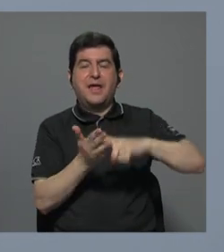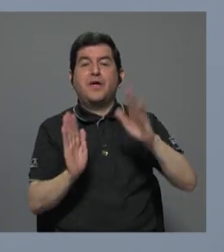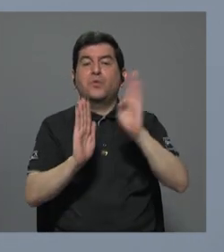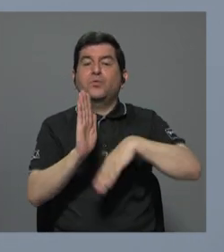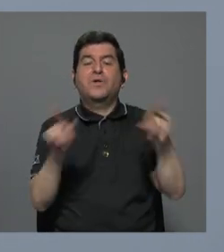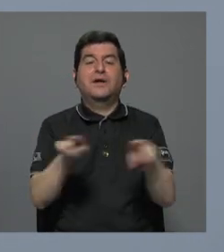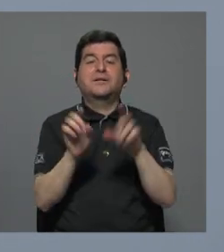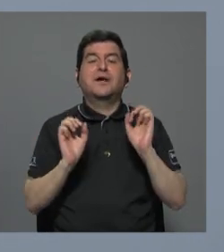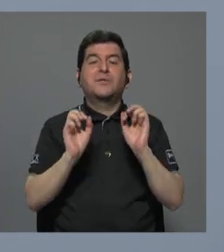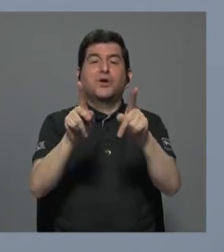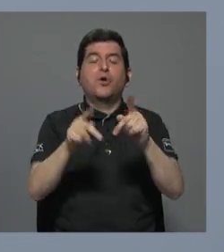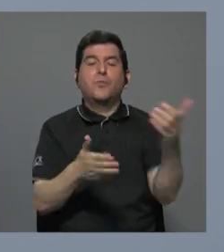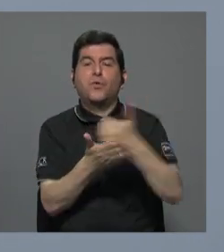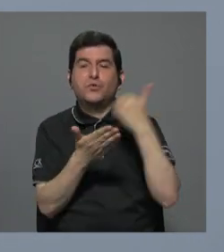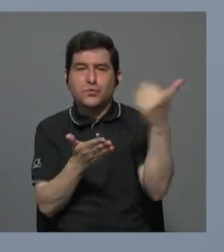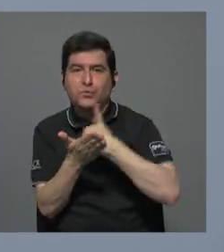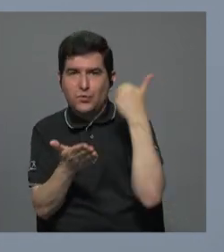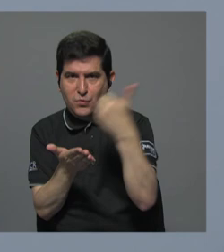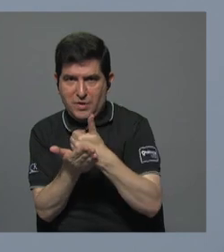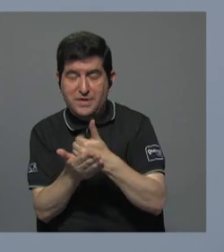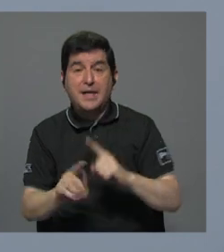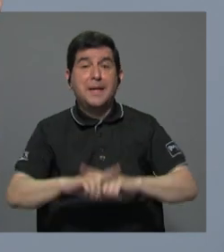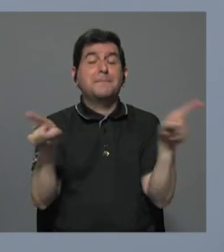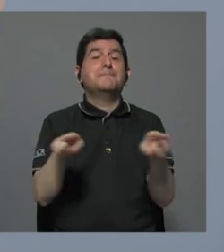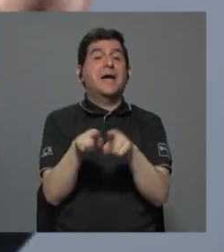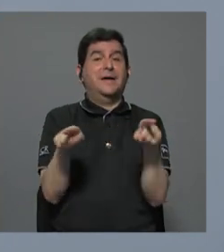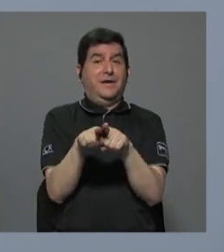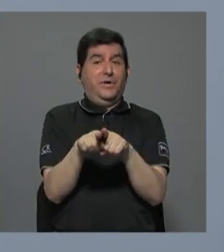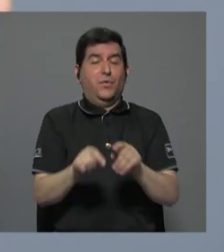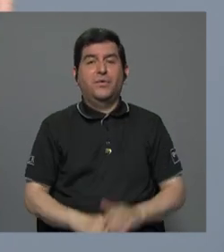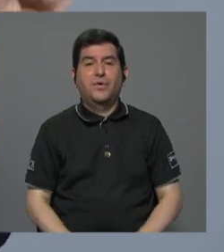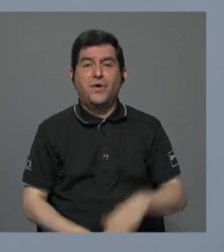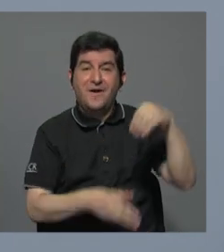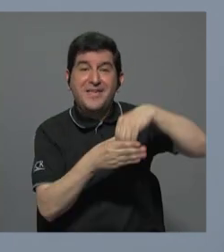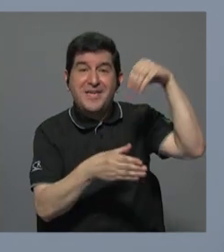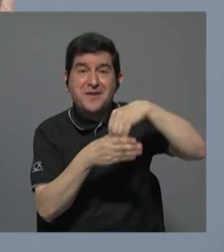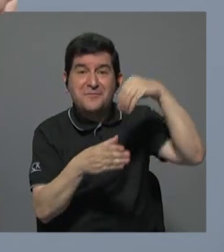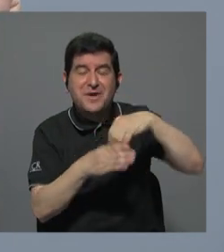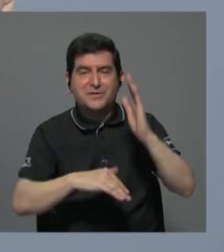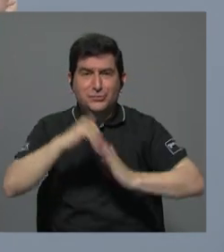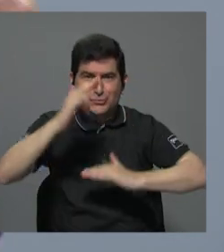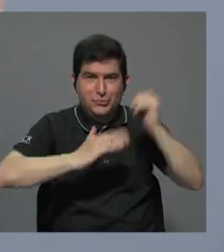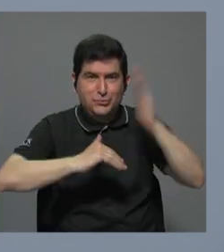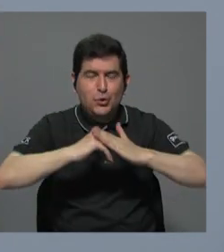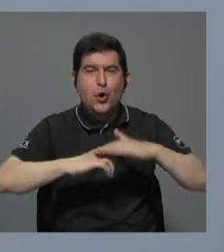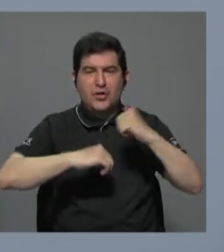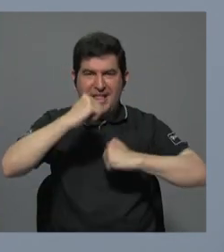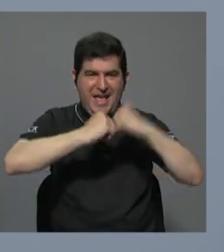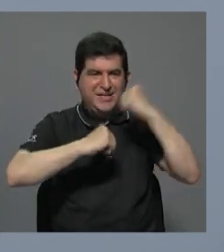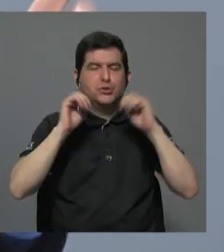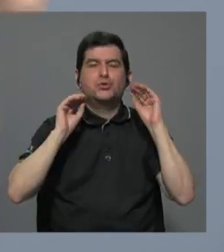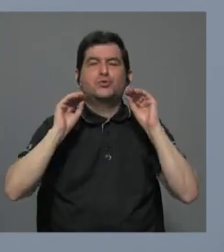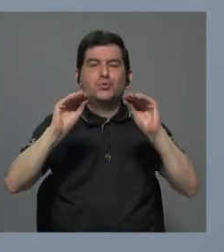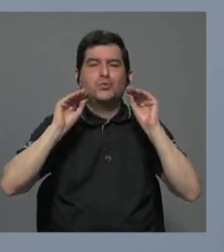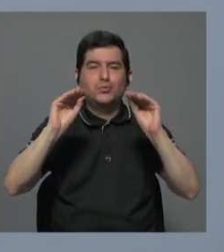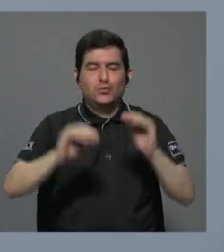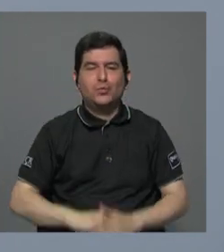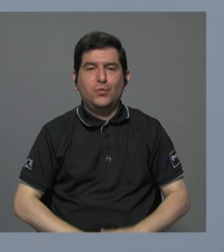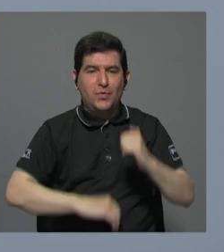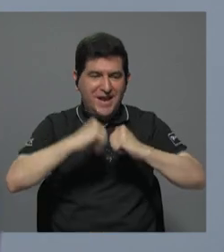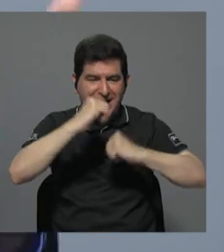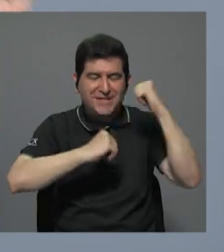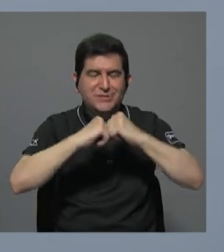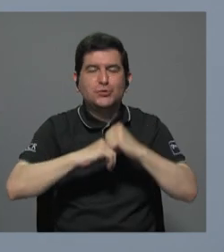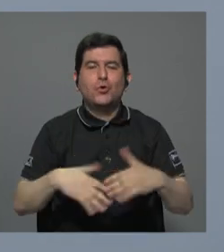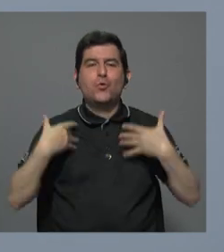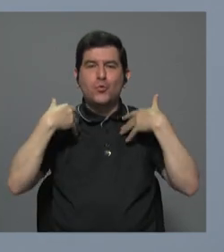también un ahorro significativo pero además de eso la inversión para la construcción de infraestructura educativa infraestructura en